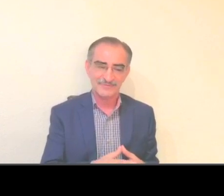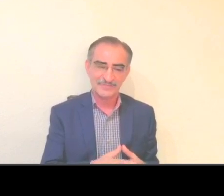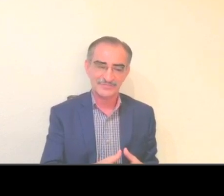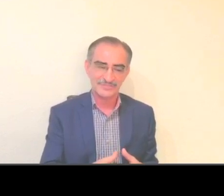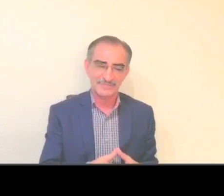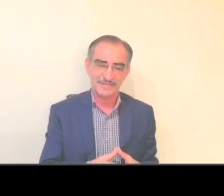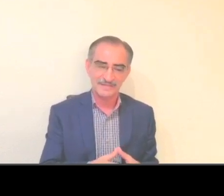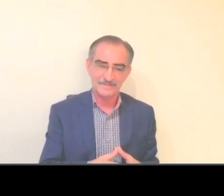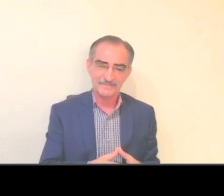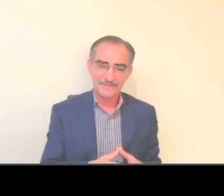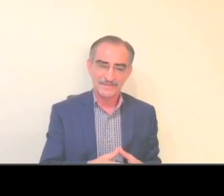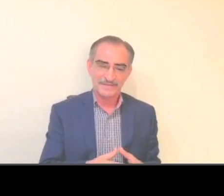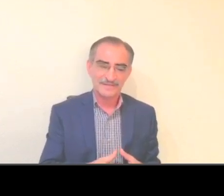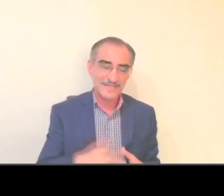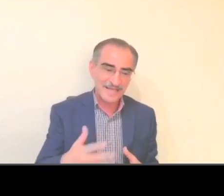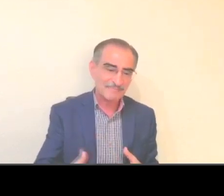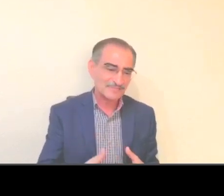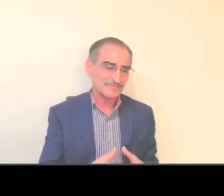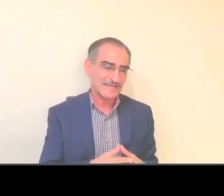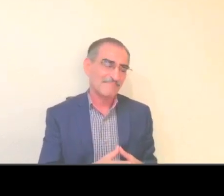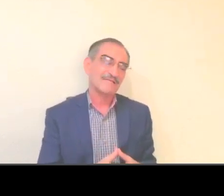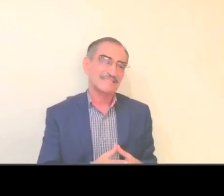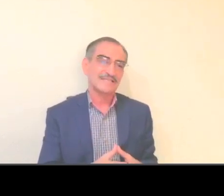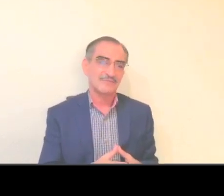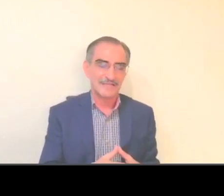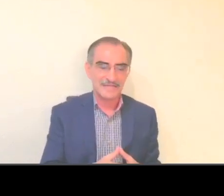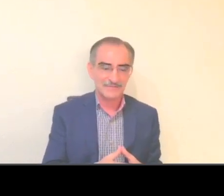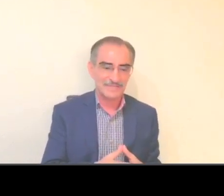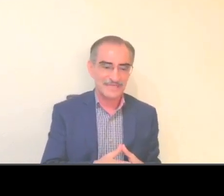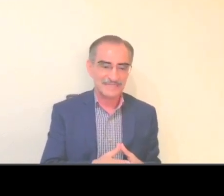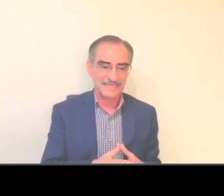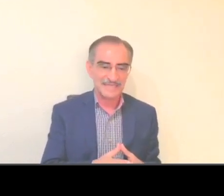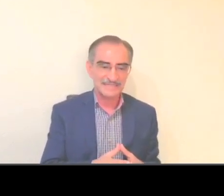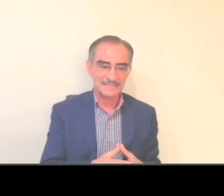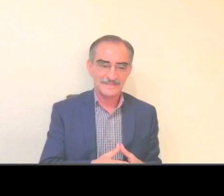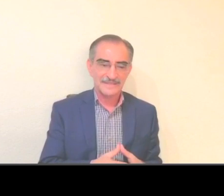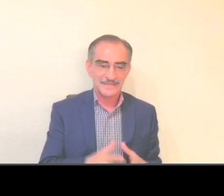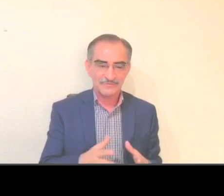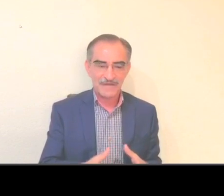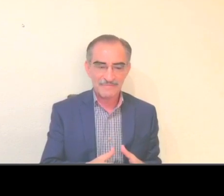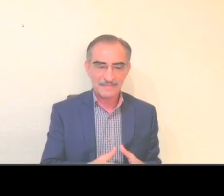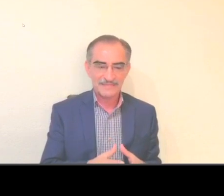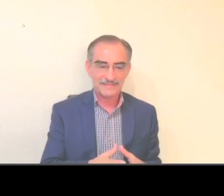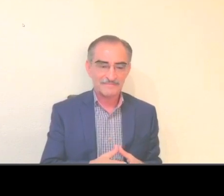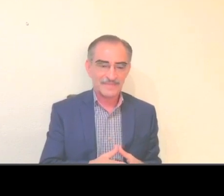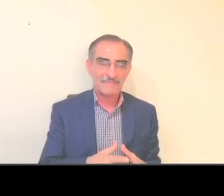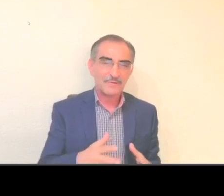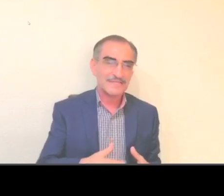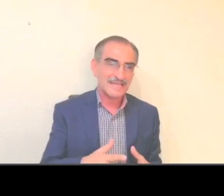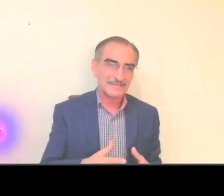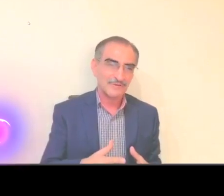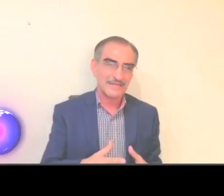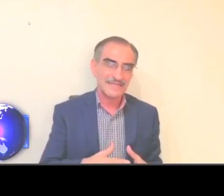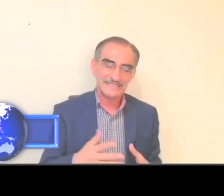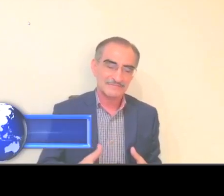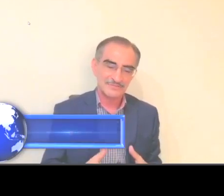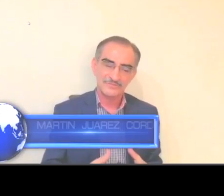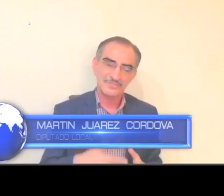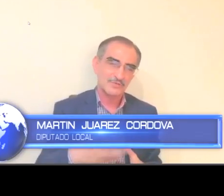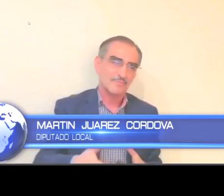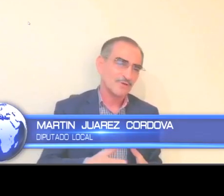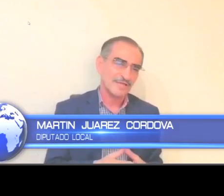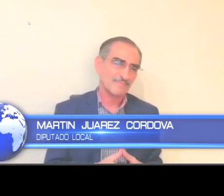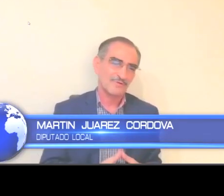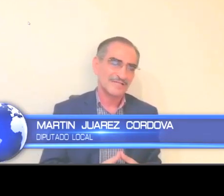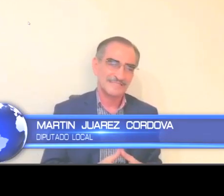interna de protección civil, que tenga el personal capacitado en cada una de las áreas y naturalmente que puedan actuar en